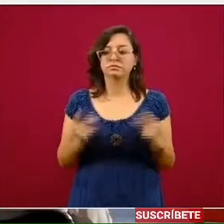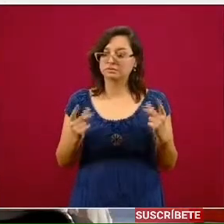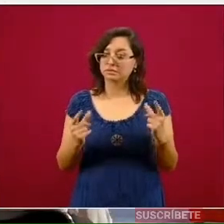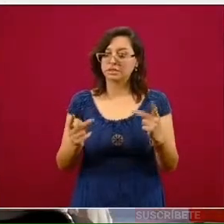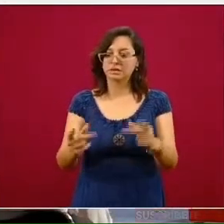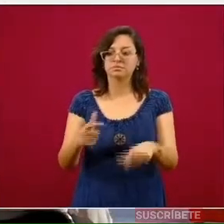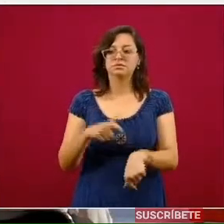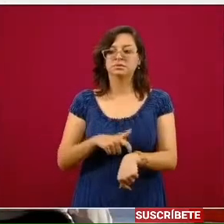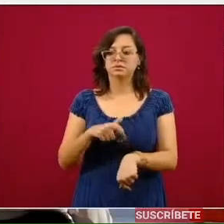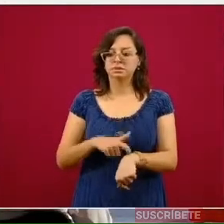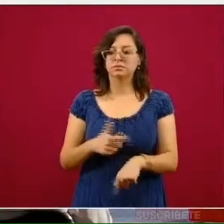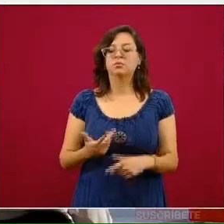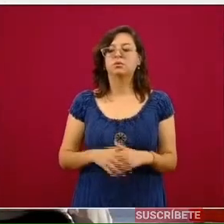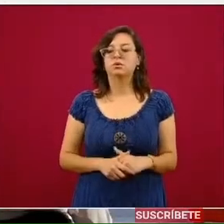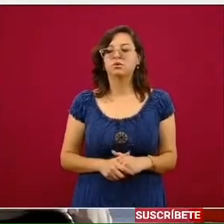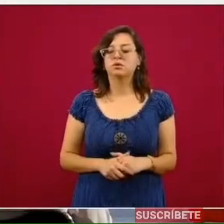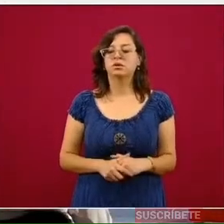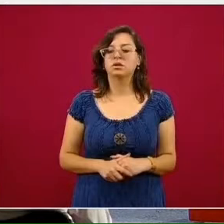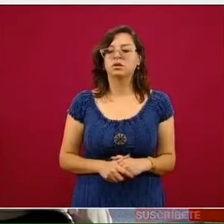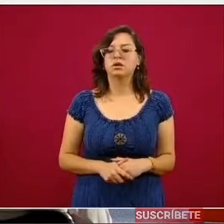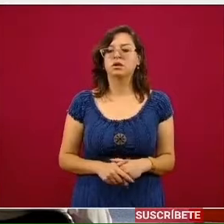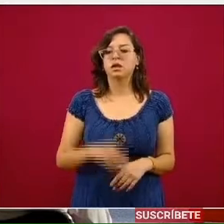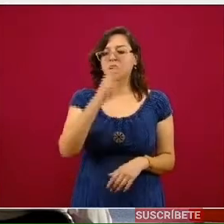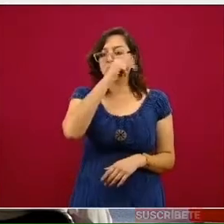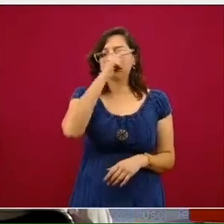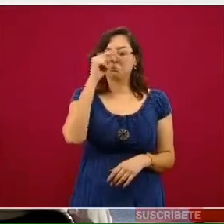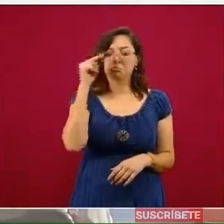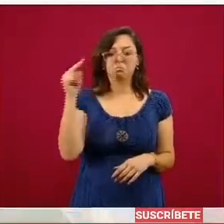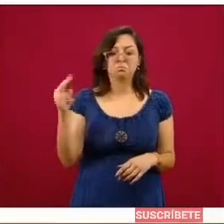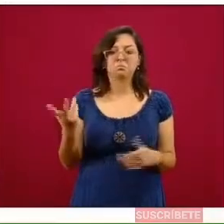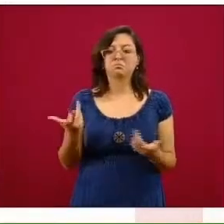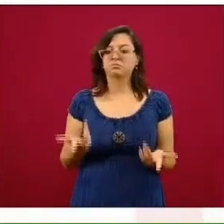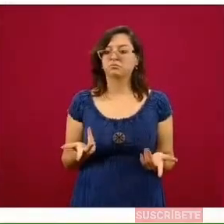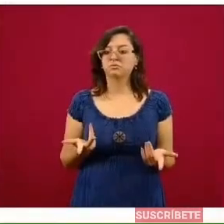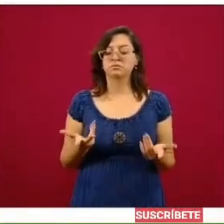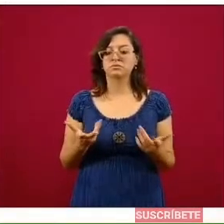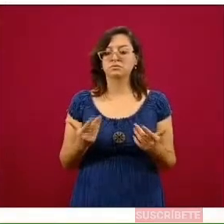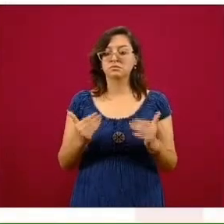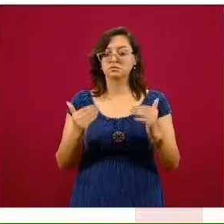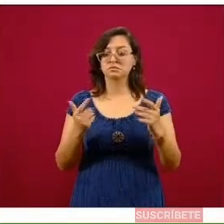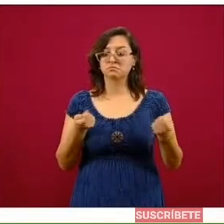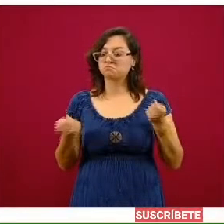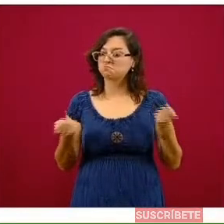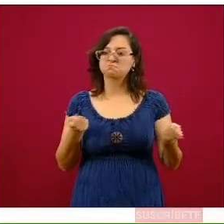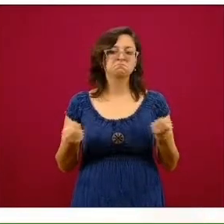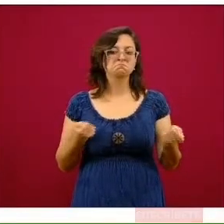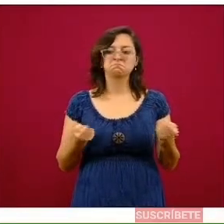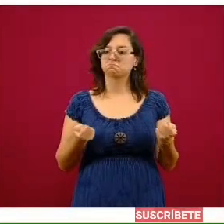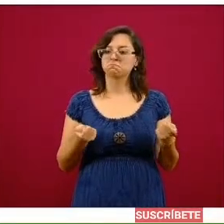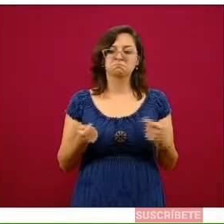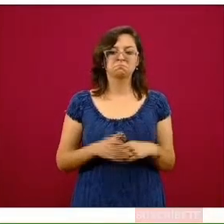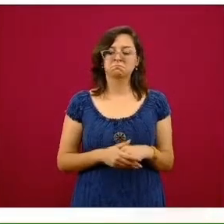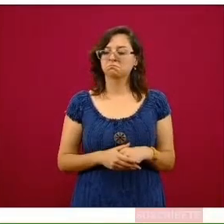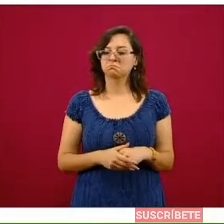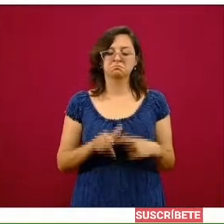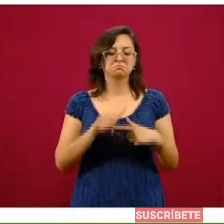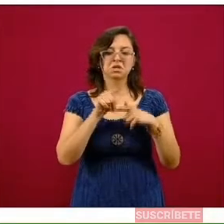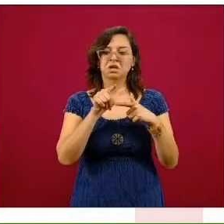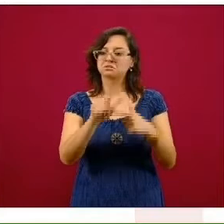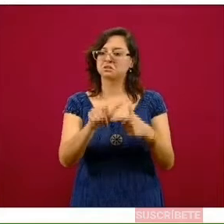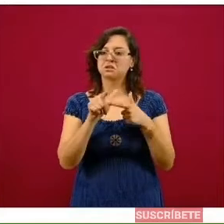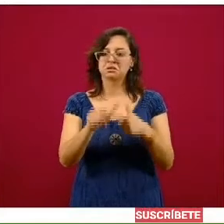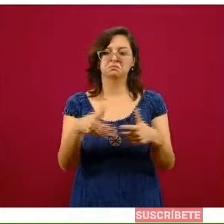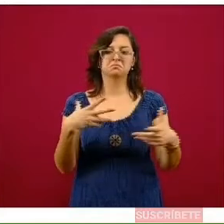un poquito más rápido para que nos alcance el tiempo. Nayarit sí no evidencia un buen control en relación a